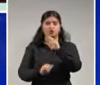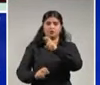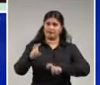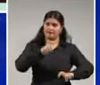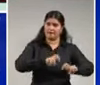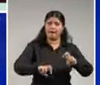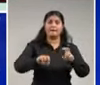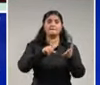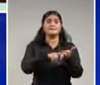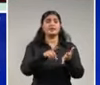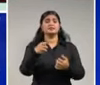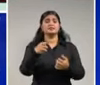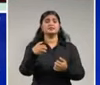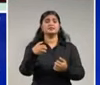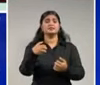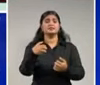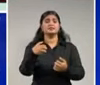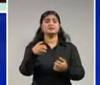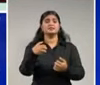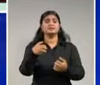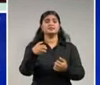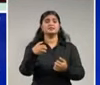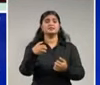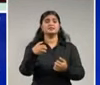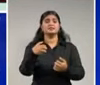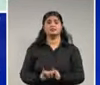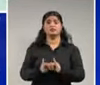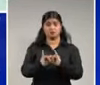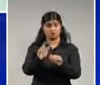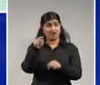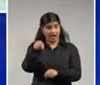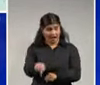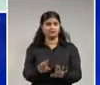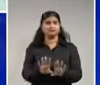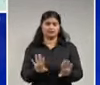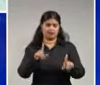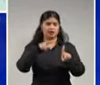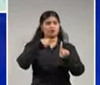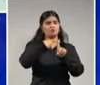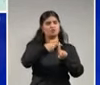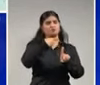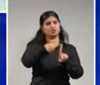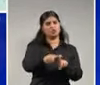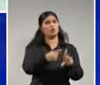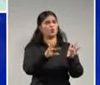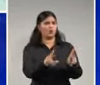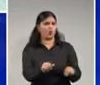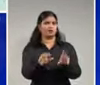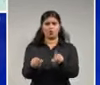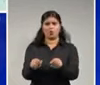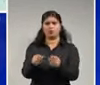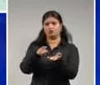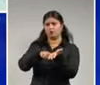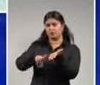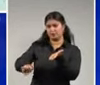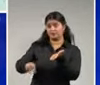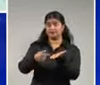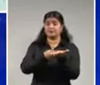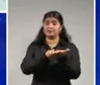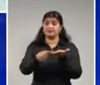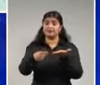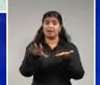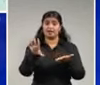la podemos ver en el gráfico que viene a continuación. Y ahí podemos ver que en la semana